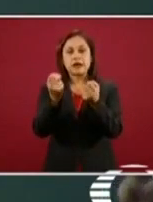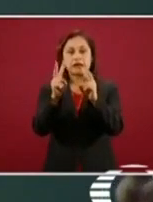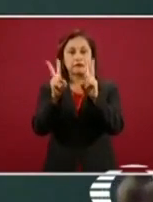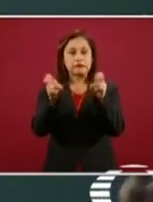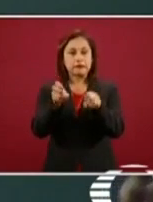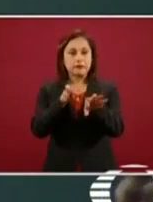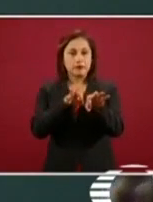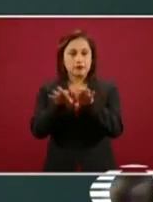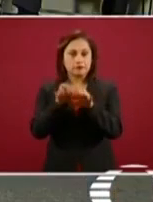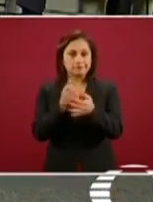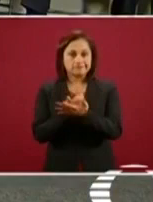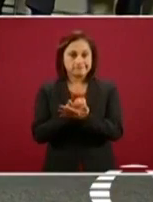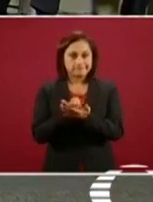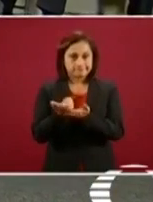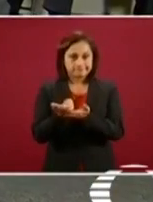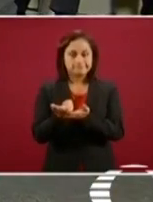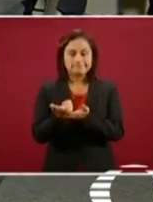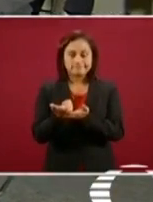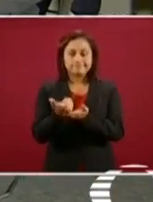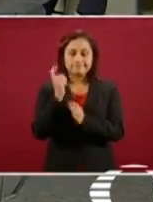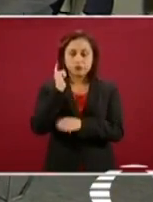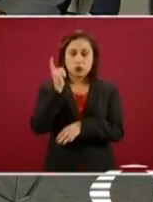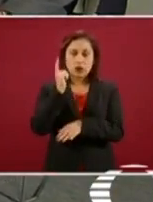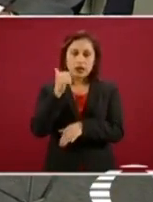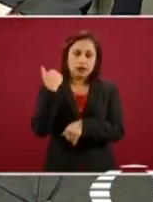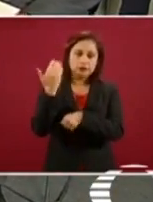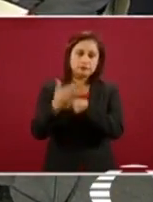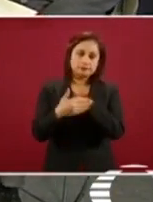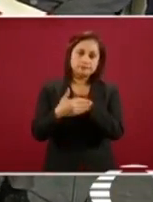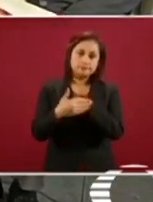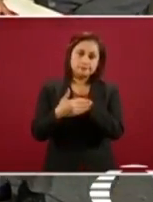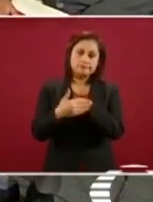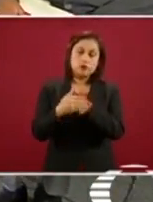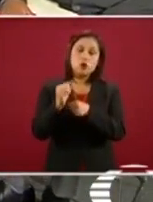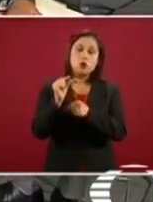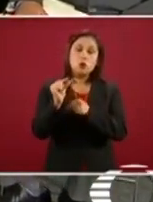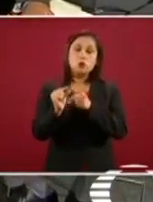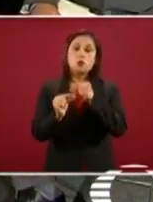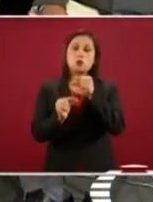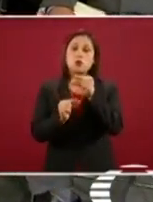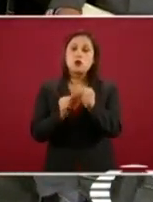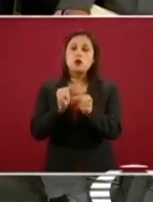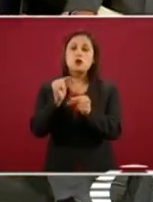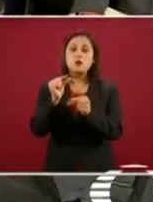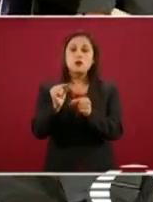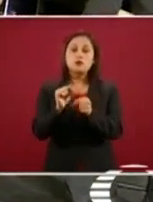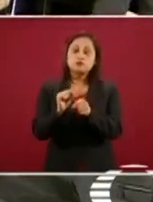mínimo, de manera gradual, sin